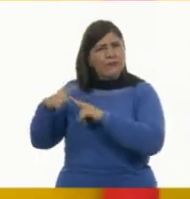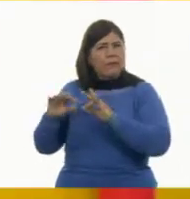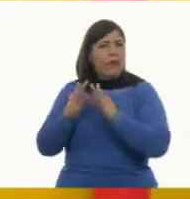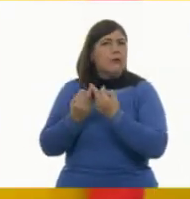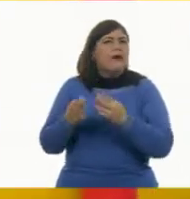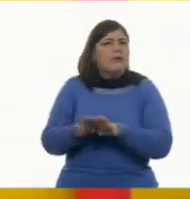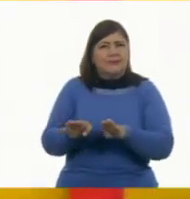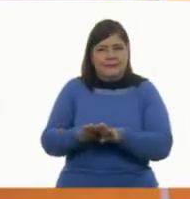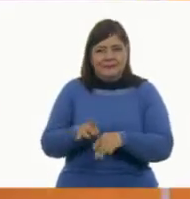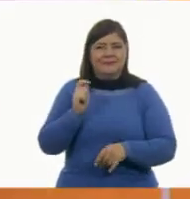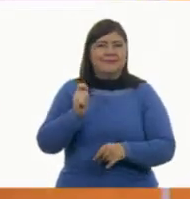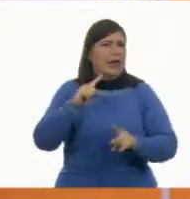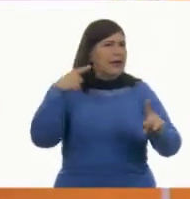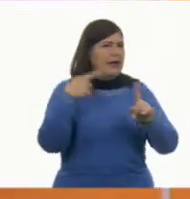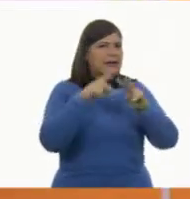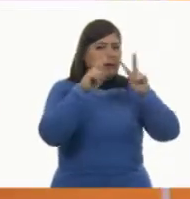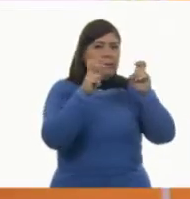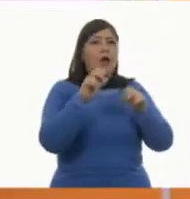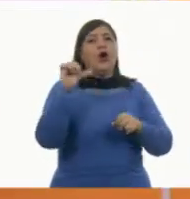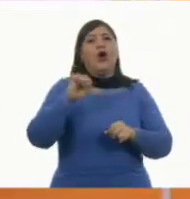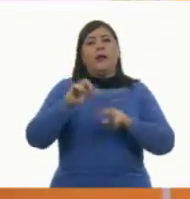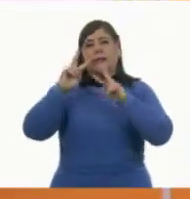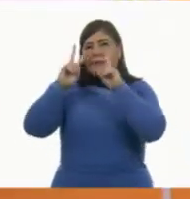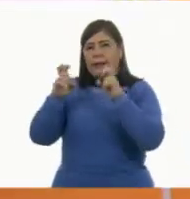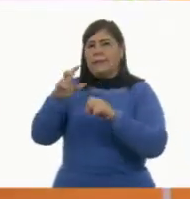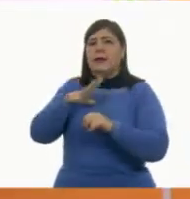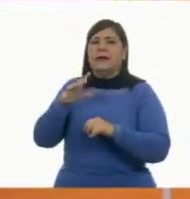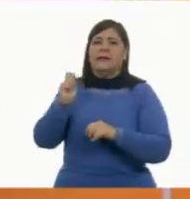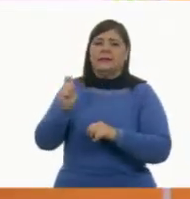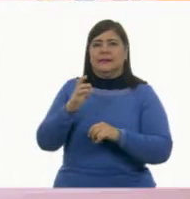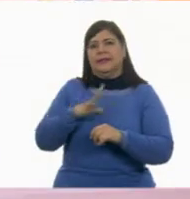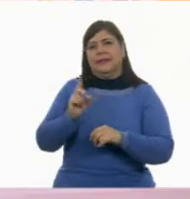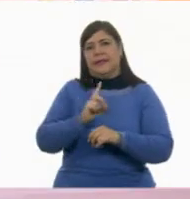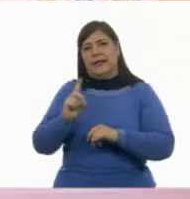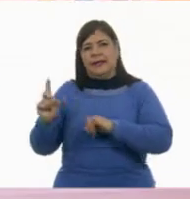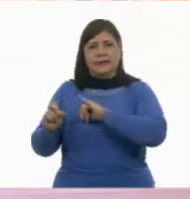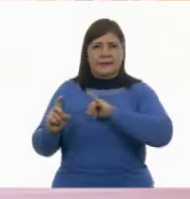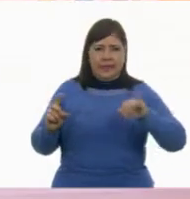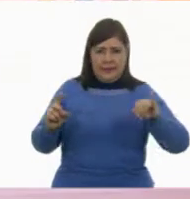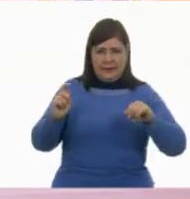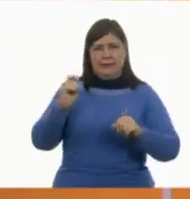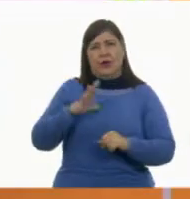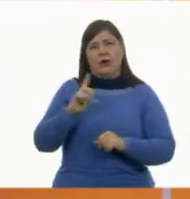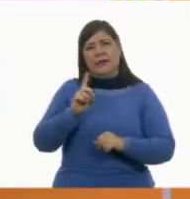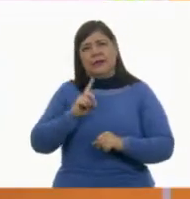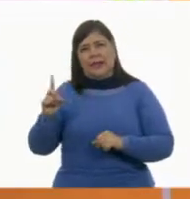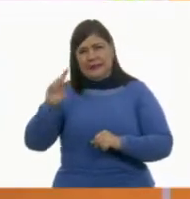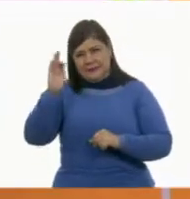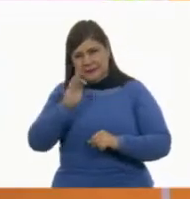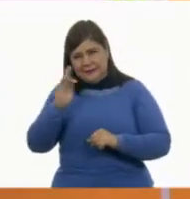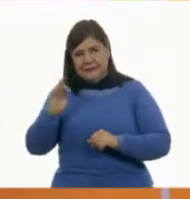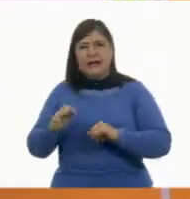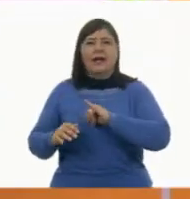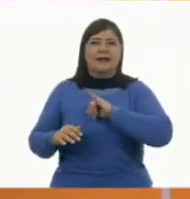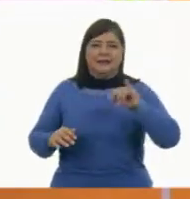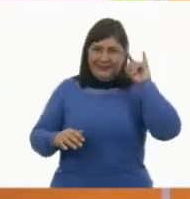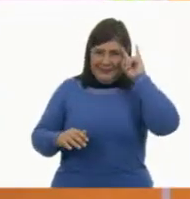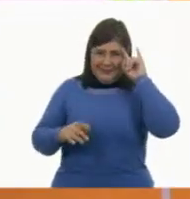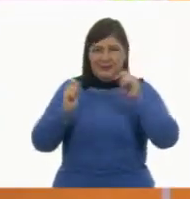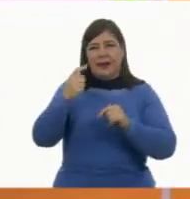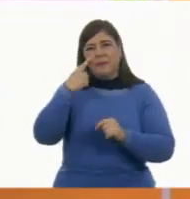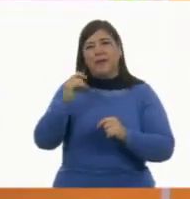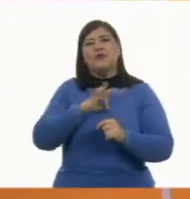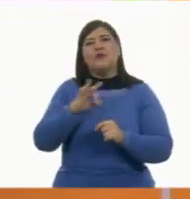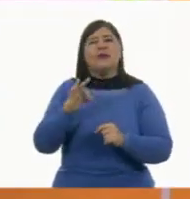es el tema de hoy? El tema de hoy es derecho e izquierda y vamos a explorar todas esas posibilidades que tenemos, así es que vamos a movernos toda